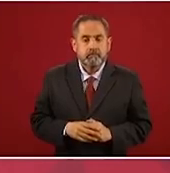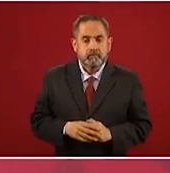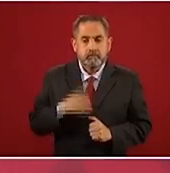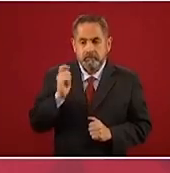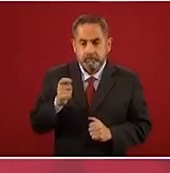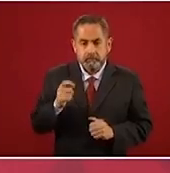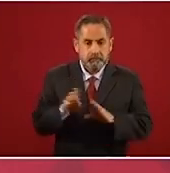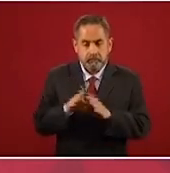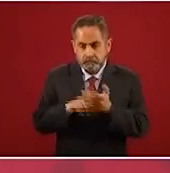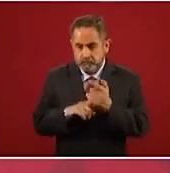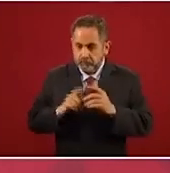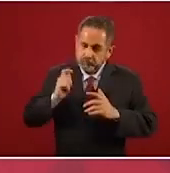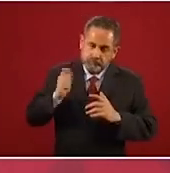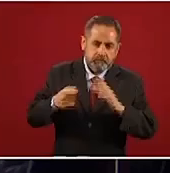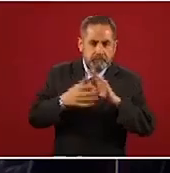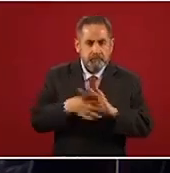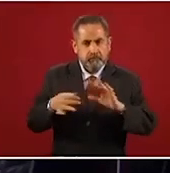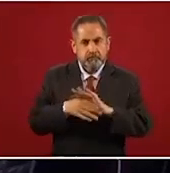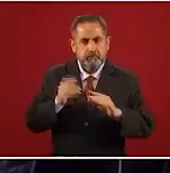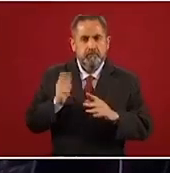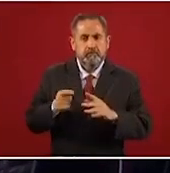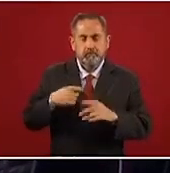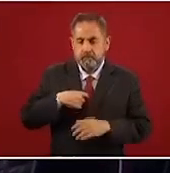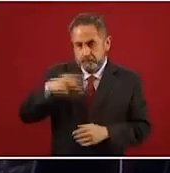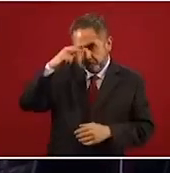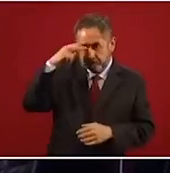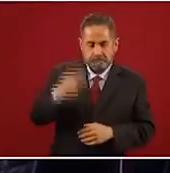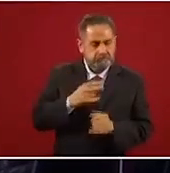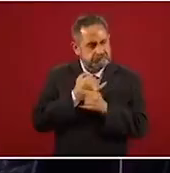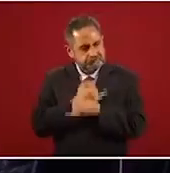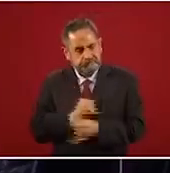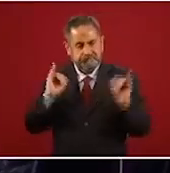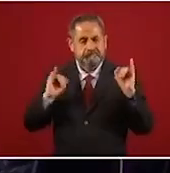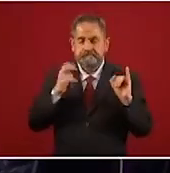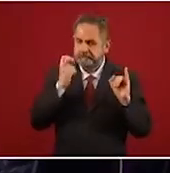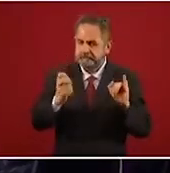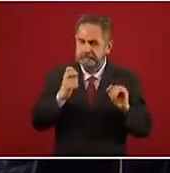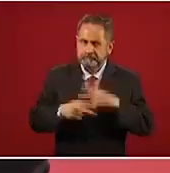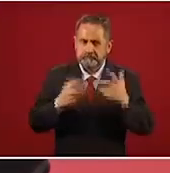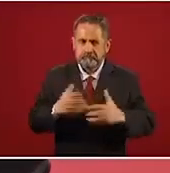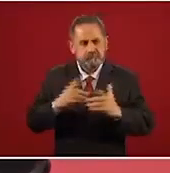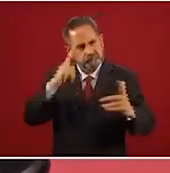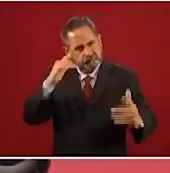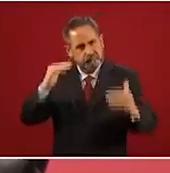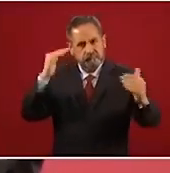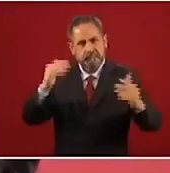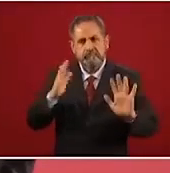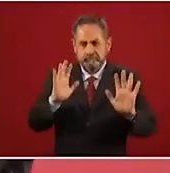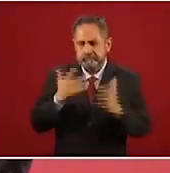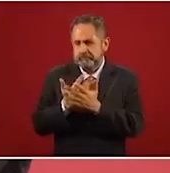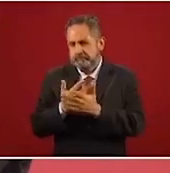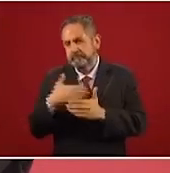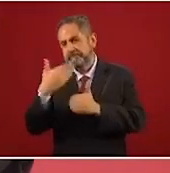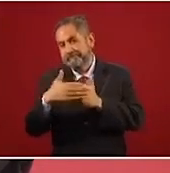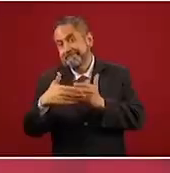todo lo que significa el México independiente, el México soberano. Pero esto es